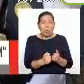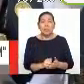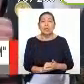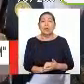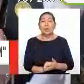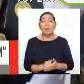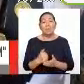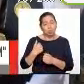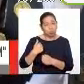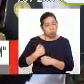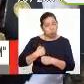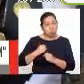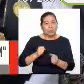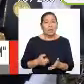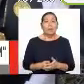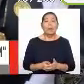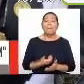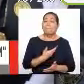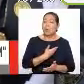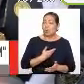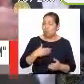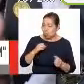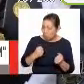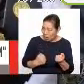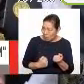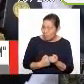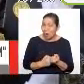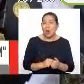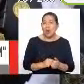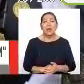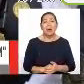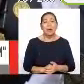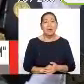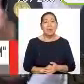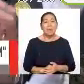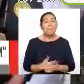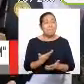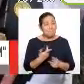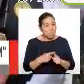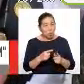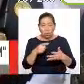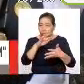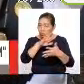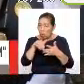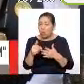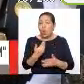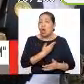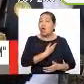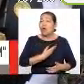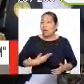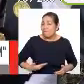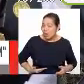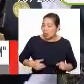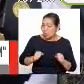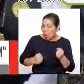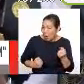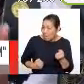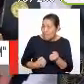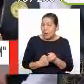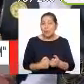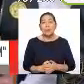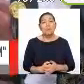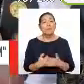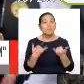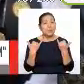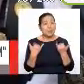interior, respaldada por la señora Presidenta de la República, respaldada por el señor Premier y por todo el gobierno.